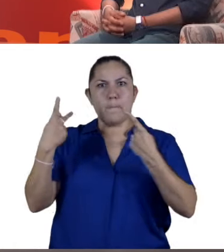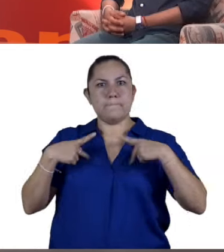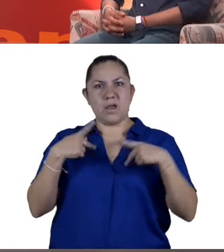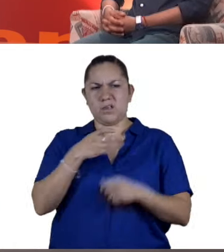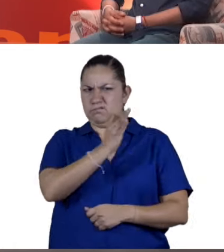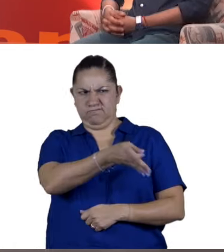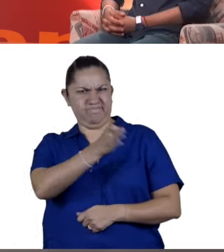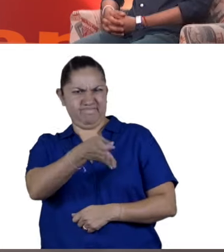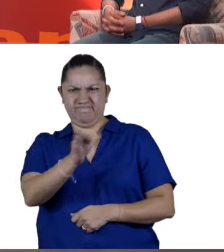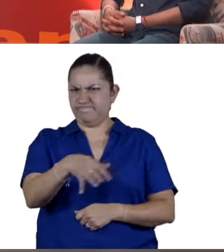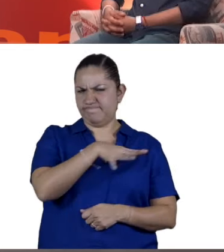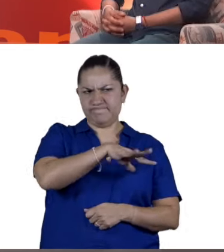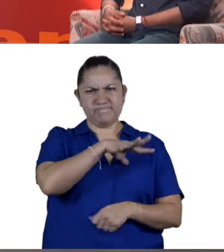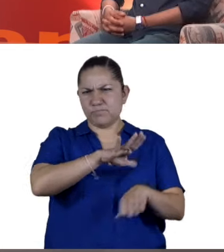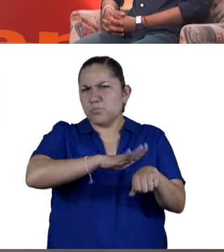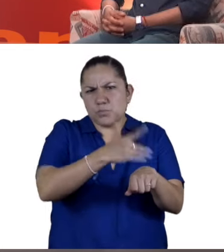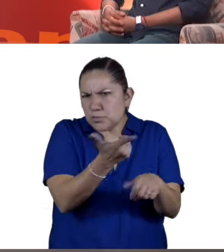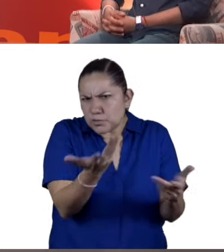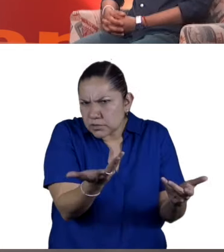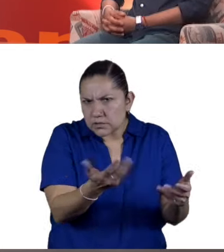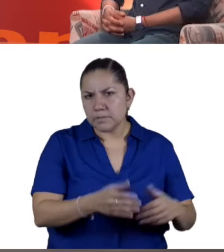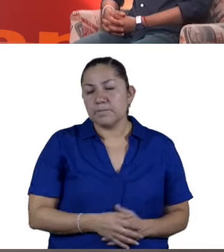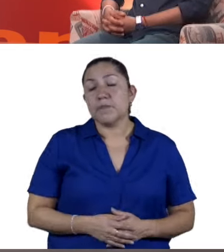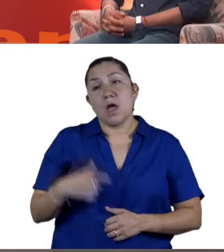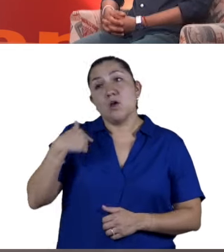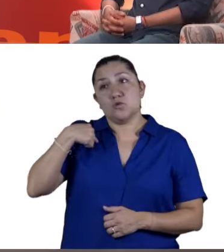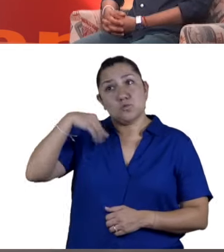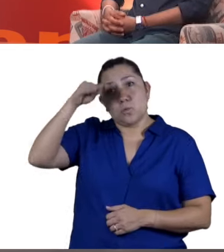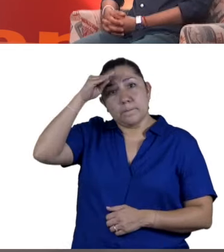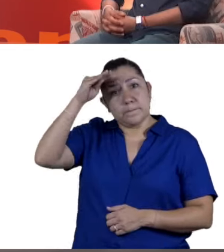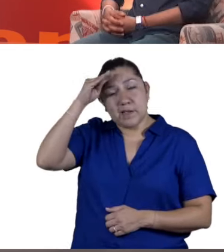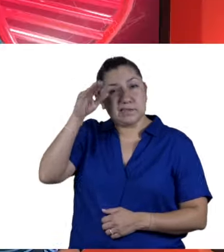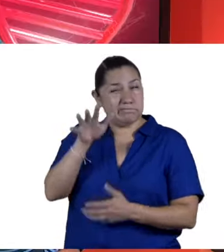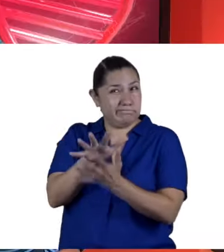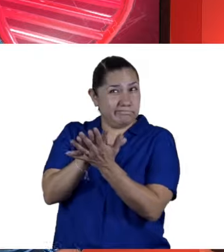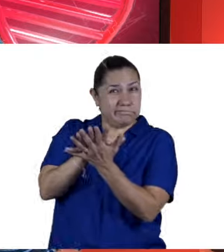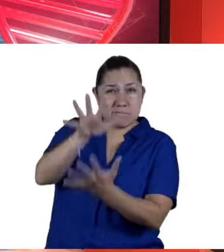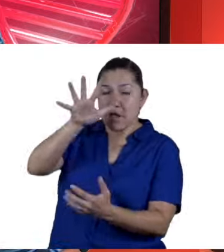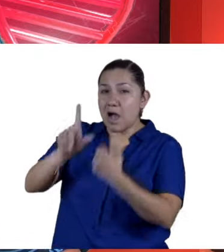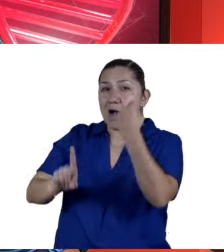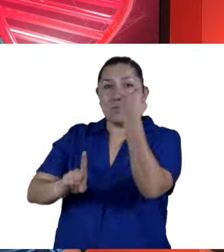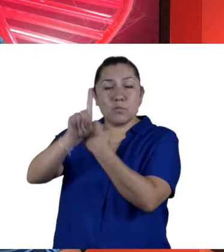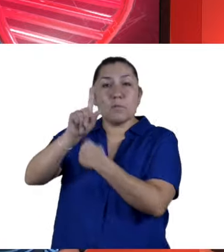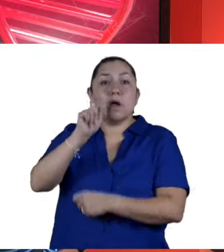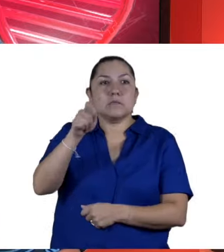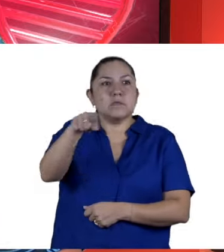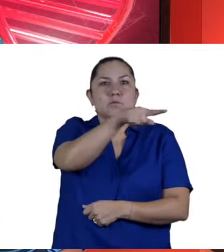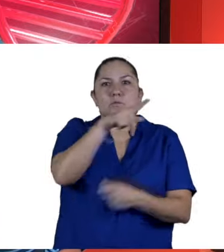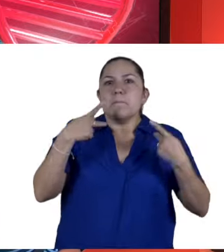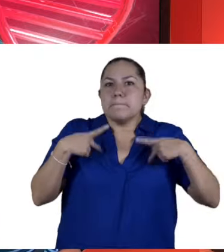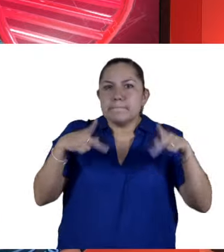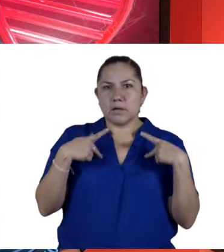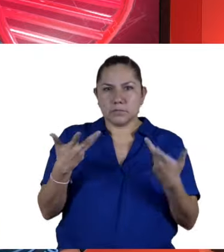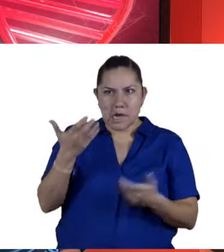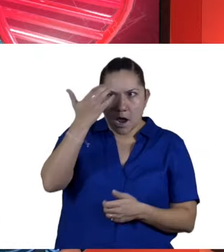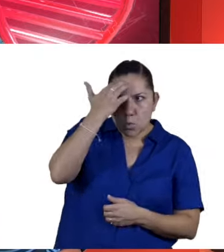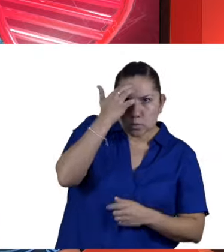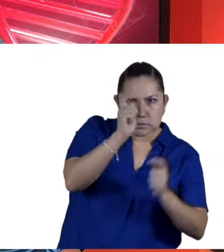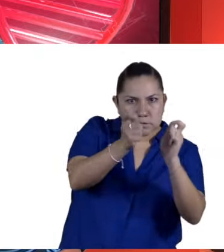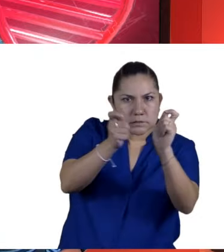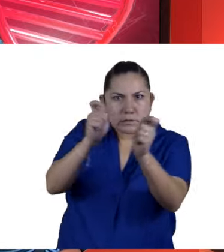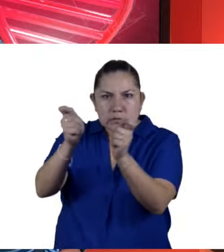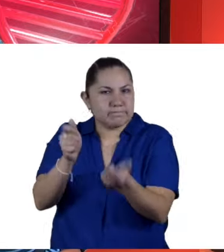Pues yo creo que el mayor enemigo es la ignorancia, porque así como dice Sonny, se tiene que capacitar,